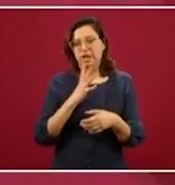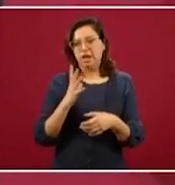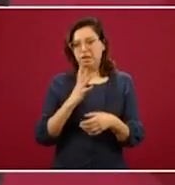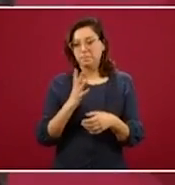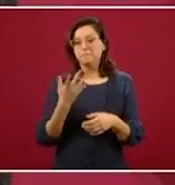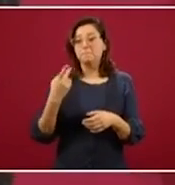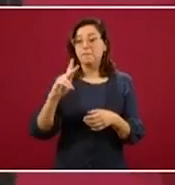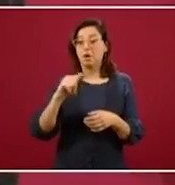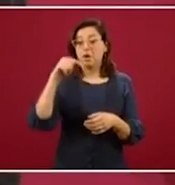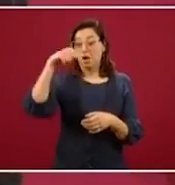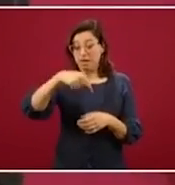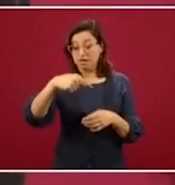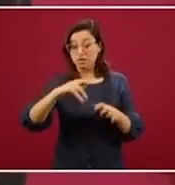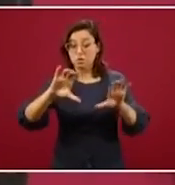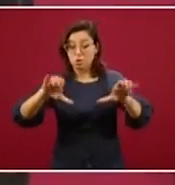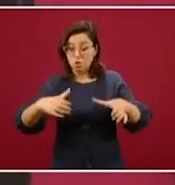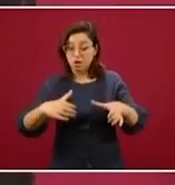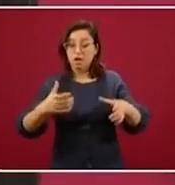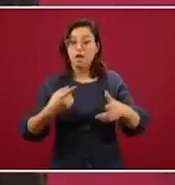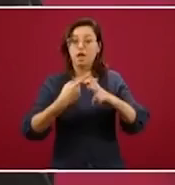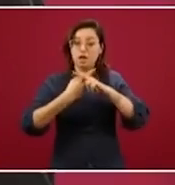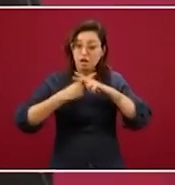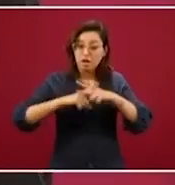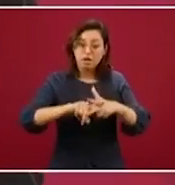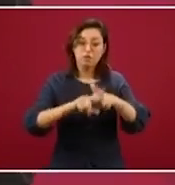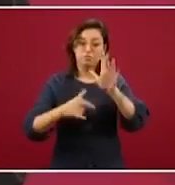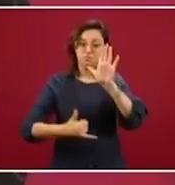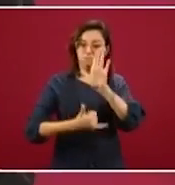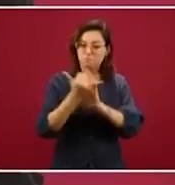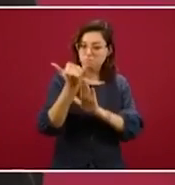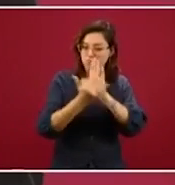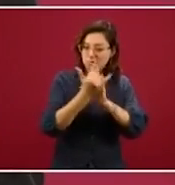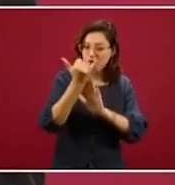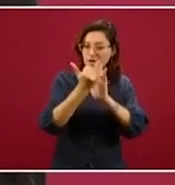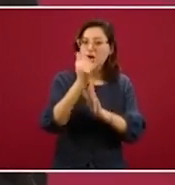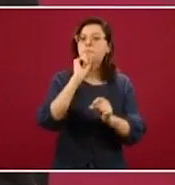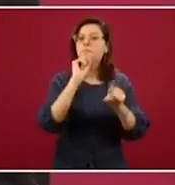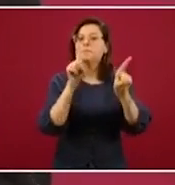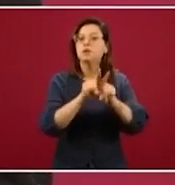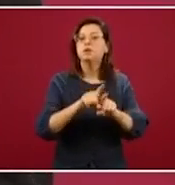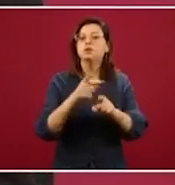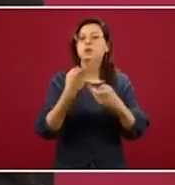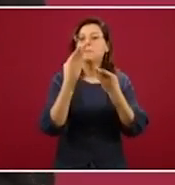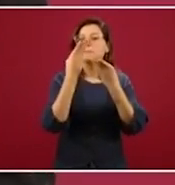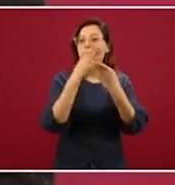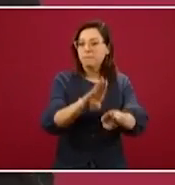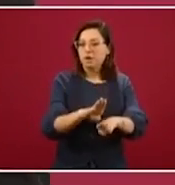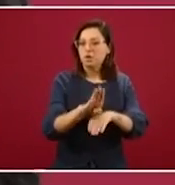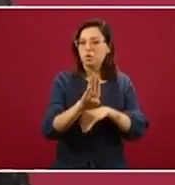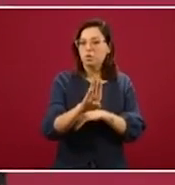construyendo las sucursales del Banco del Bienestar.